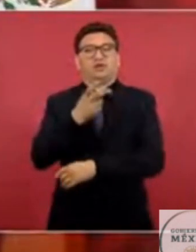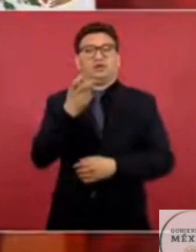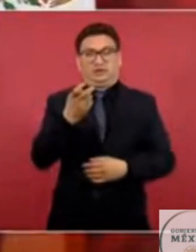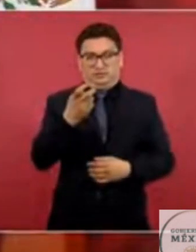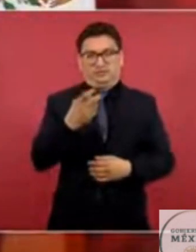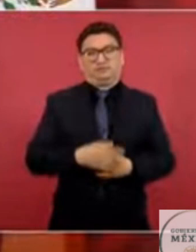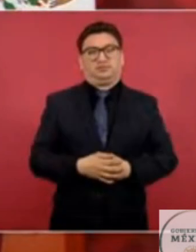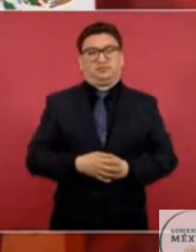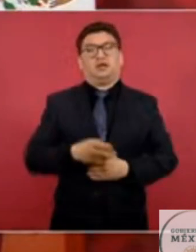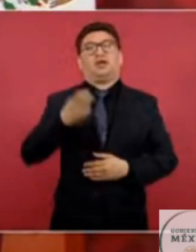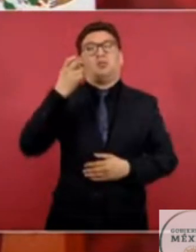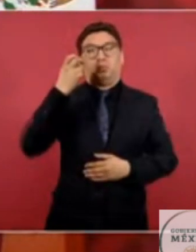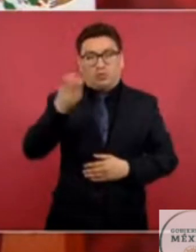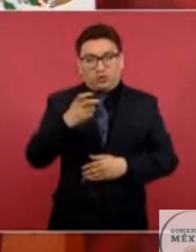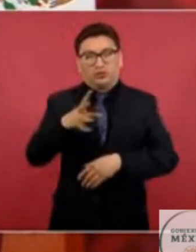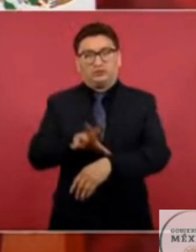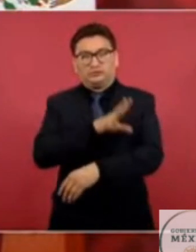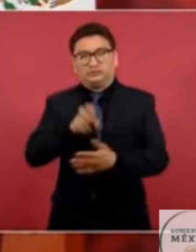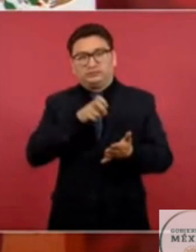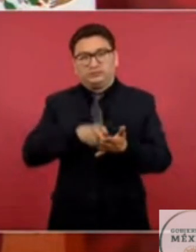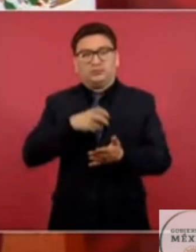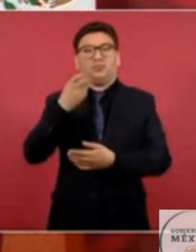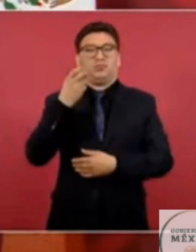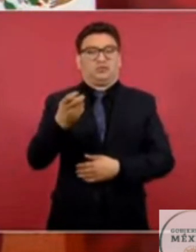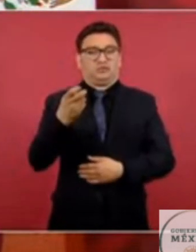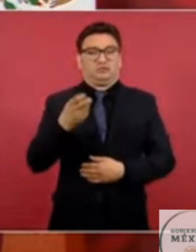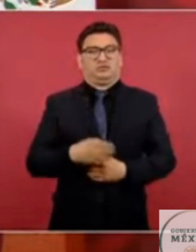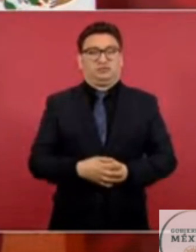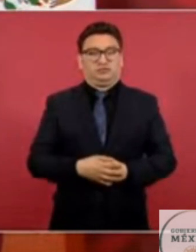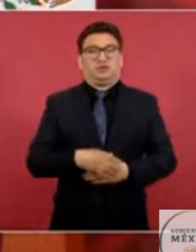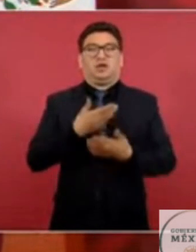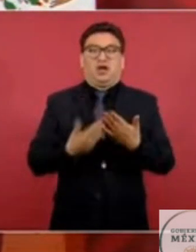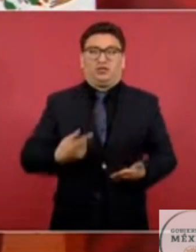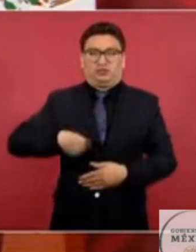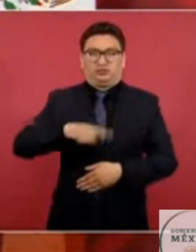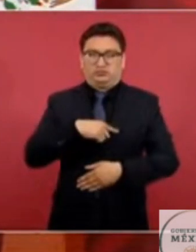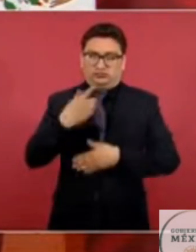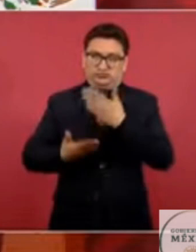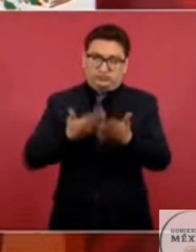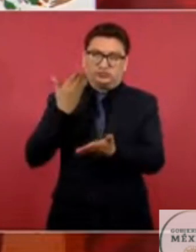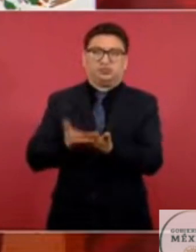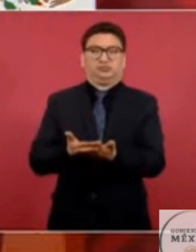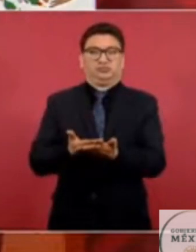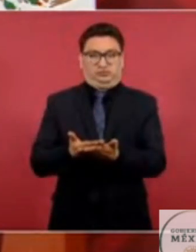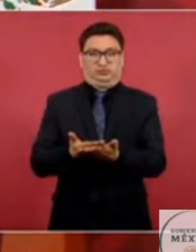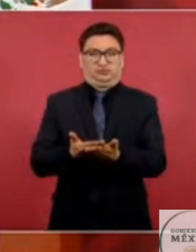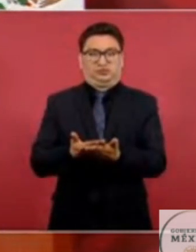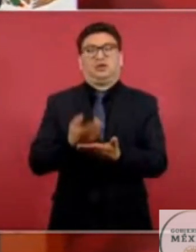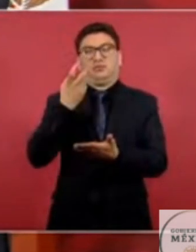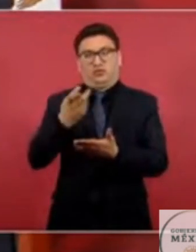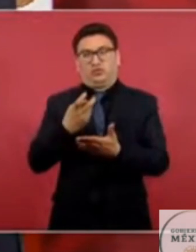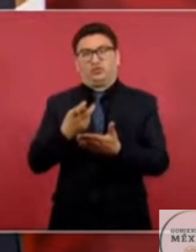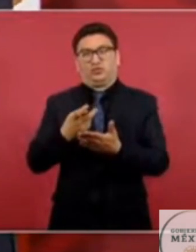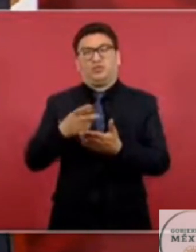que es por esa reforma energética que estamos presentando la iniciativa de